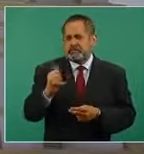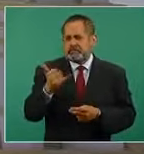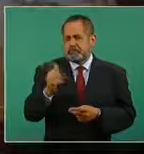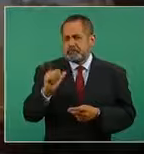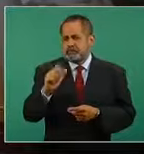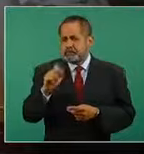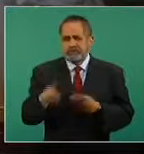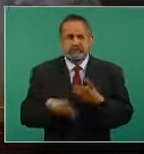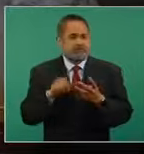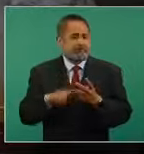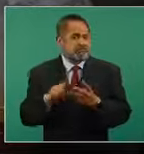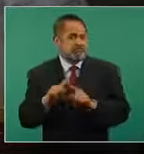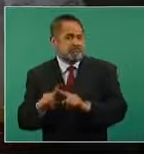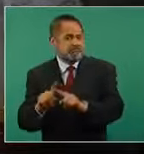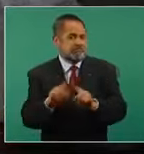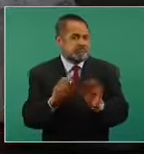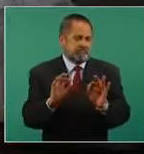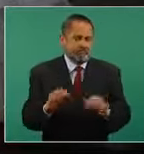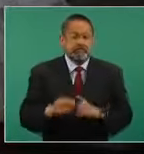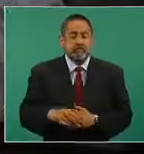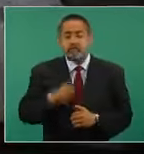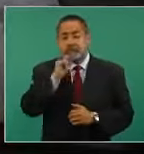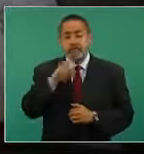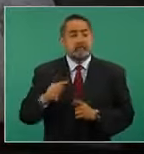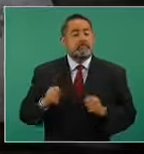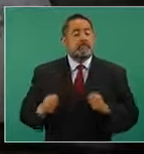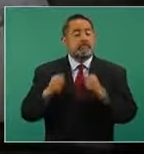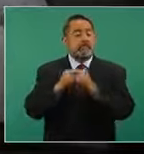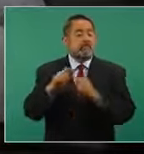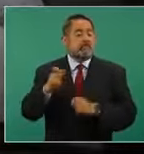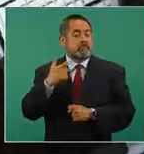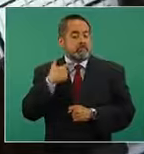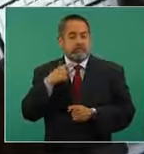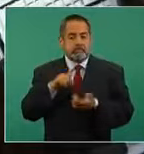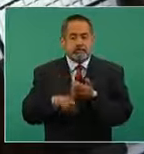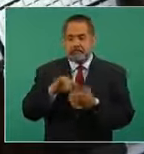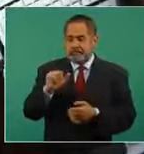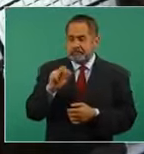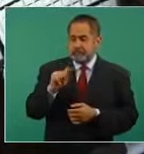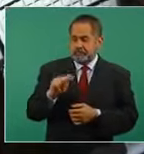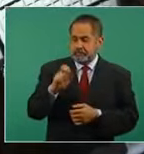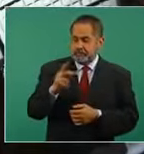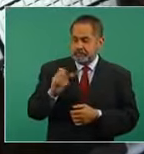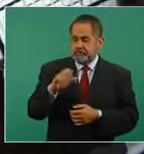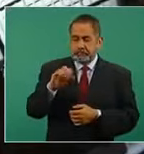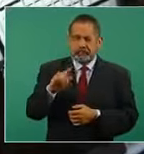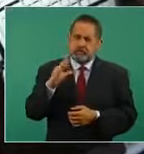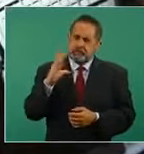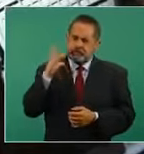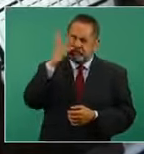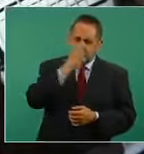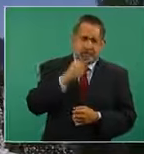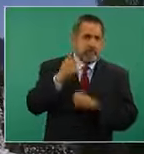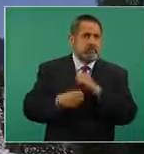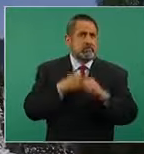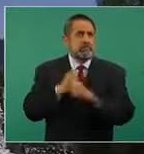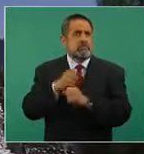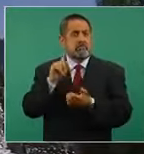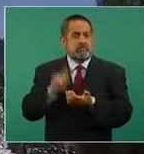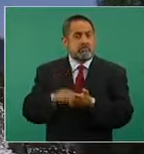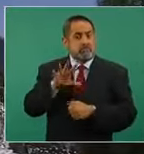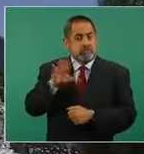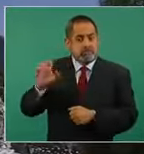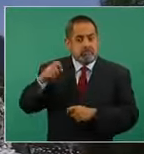sobresalen también los trabajos en el templo del ex convento de jantetelco bello inmueble del siglo 16 que